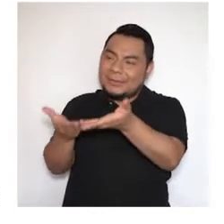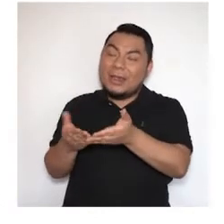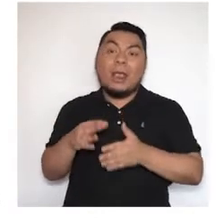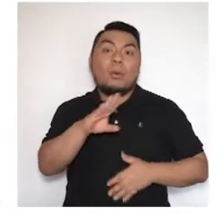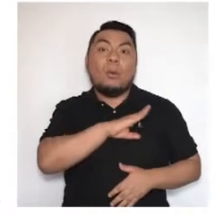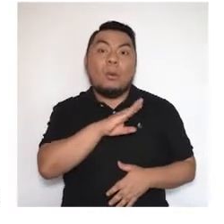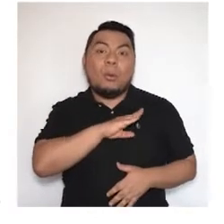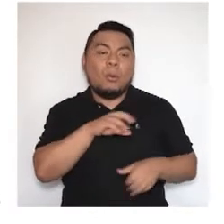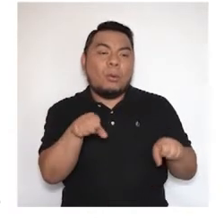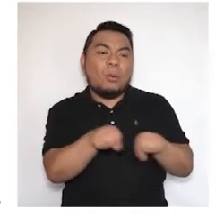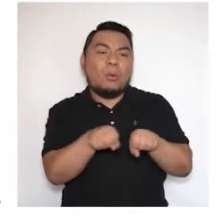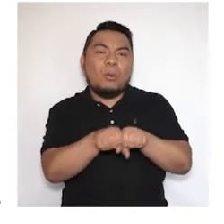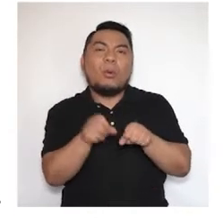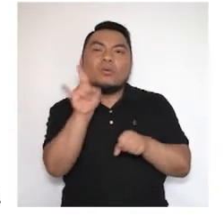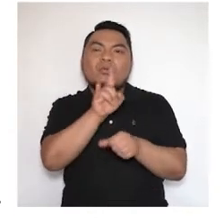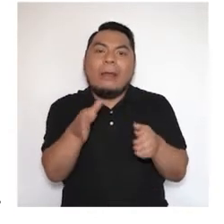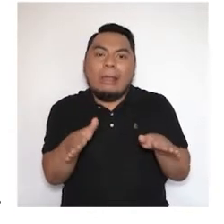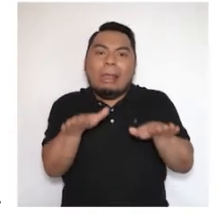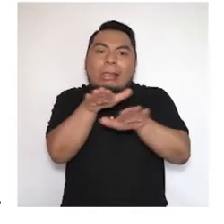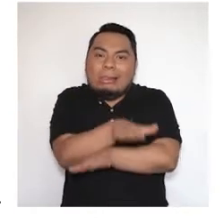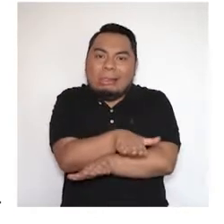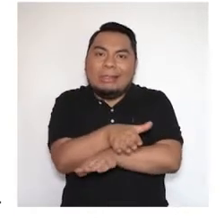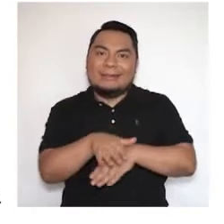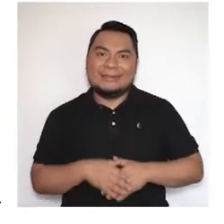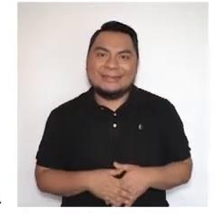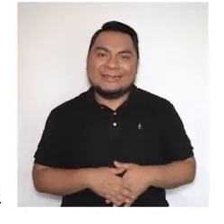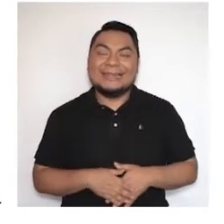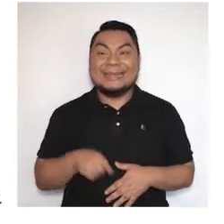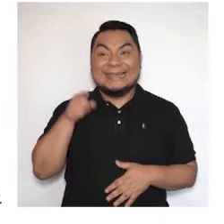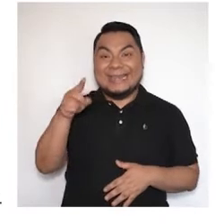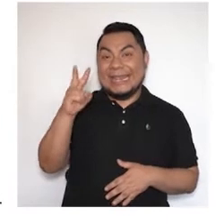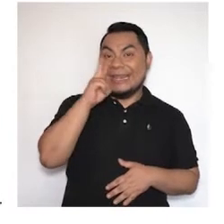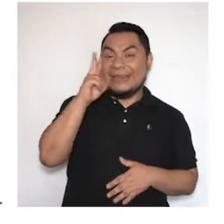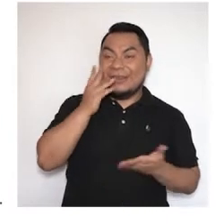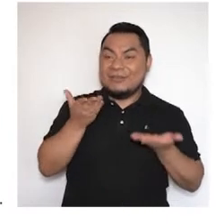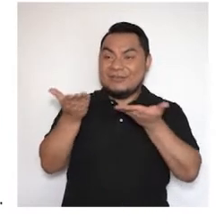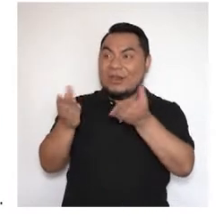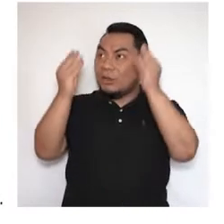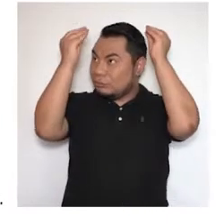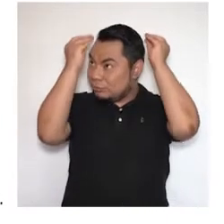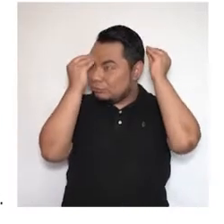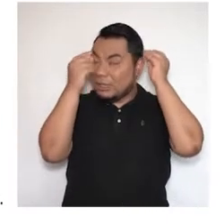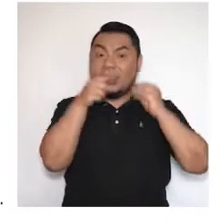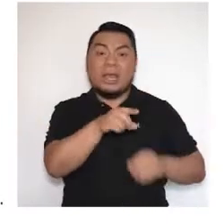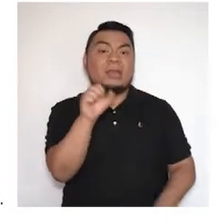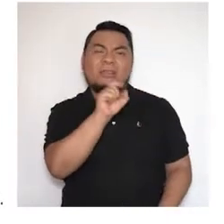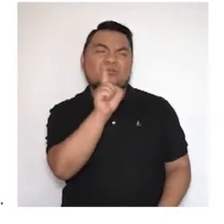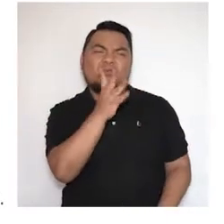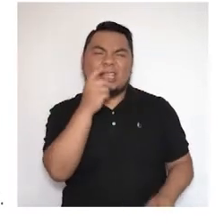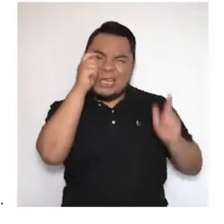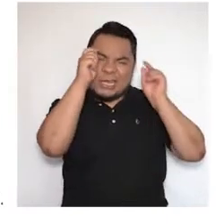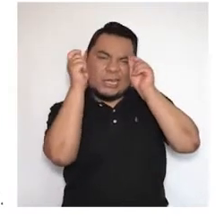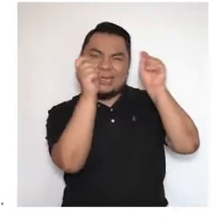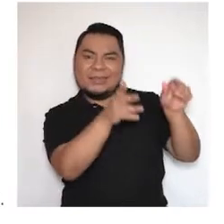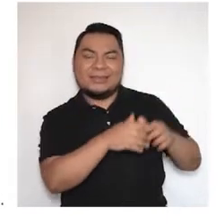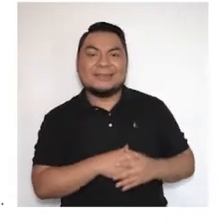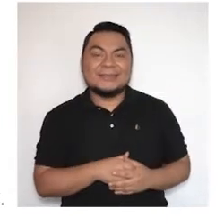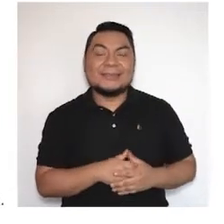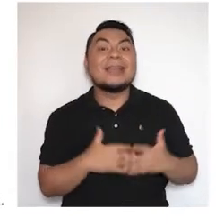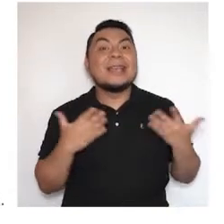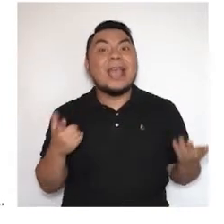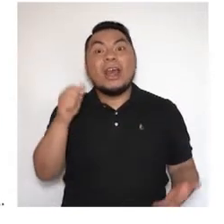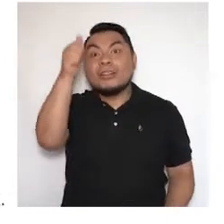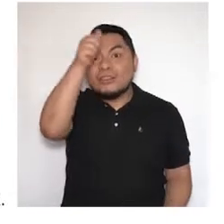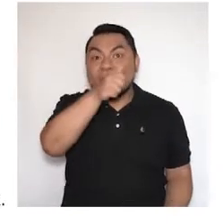el jueves los usa al revés. Al viernes le pongo el sombrero que el sábado no quiere llevar.